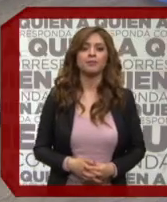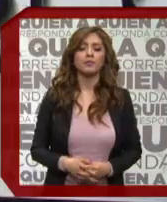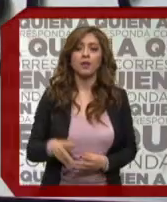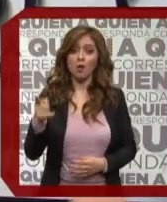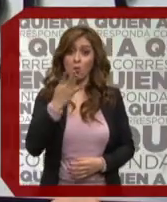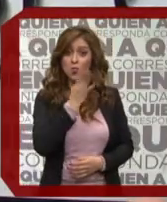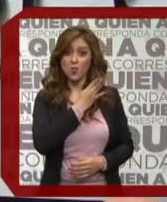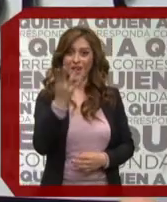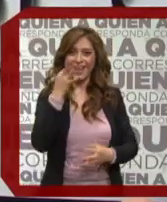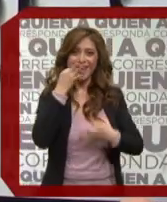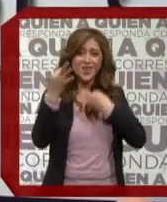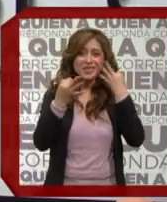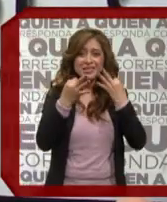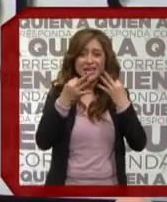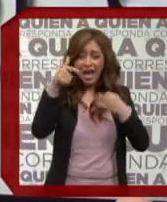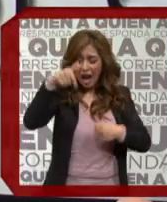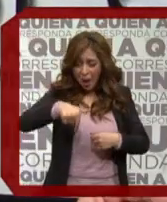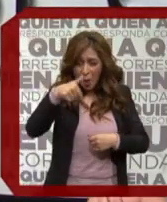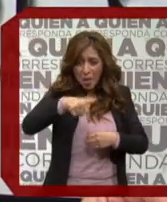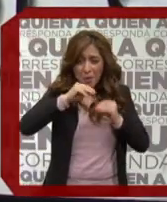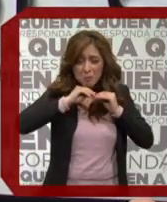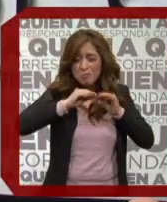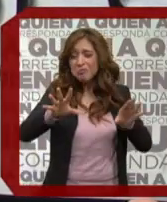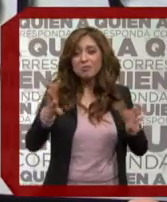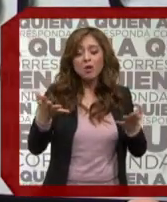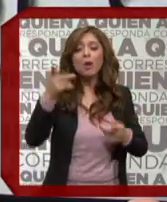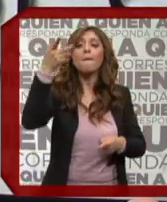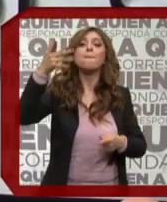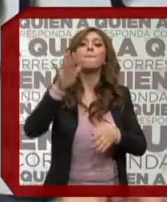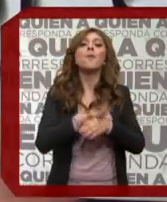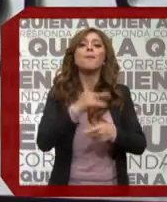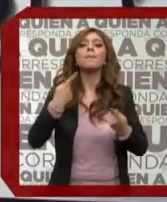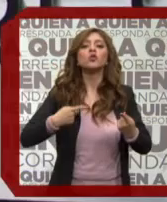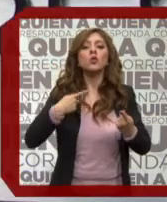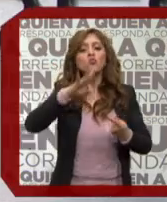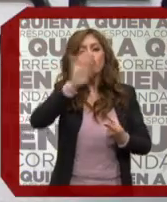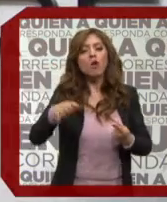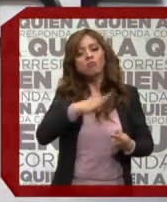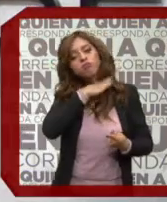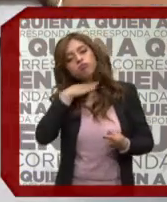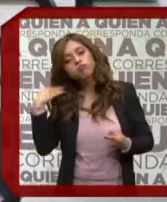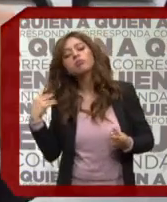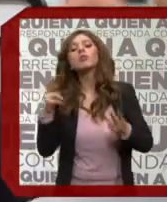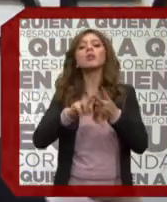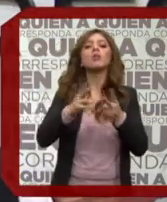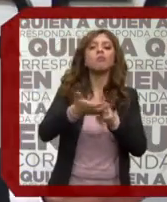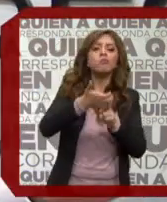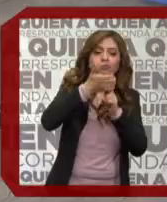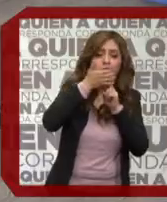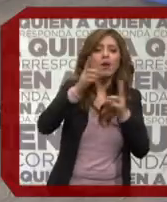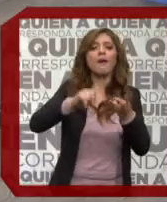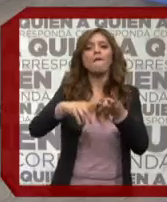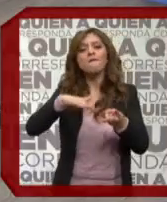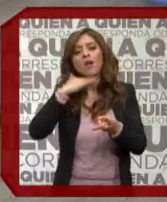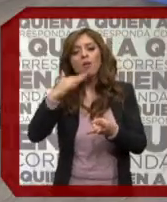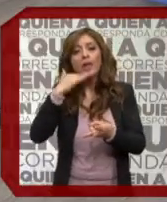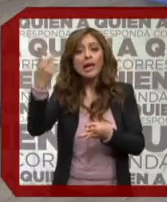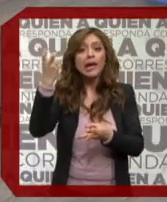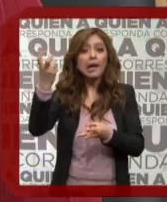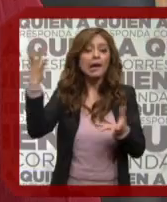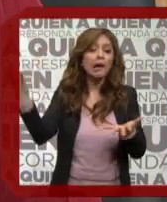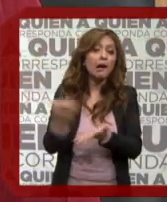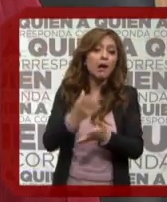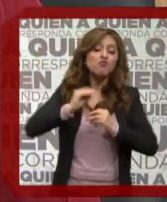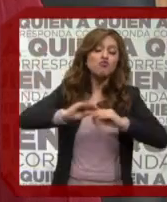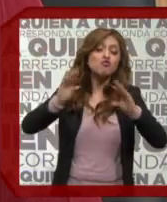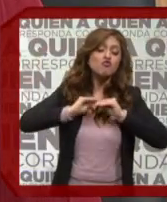hoy no sirven de nada porque los descabezados, los secuestrados, los fraudes se la llevan. La nota roja se